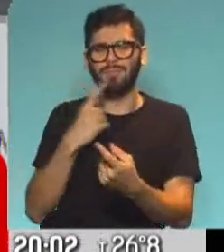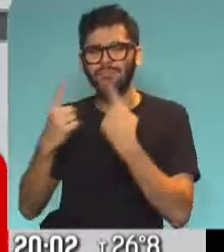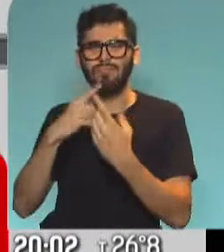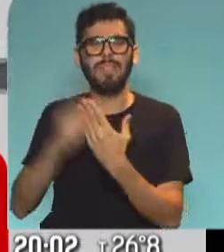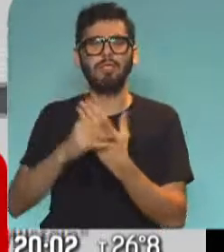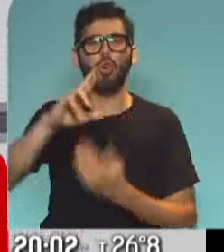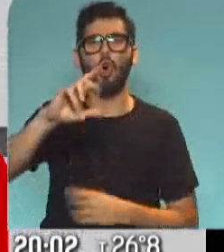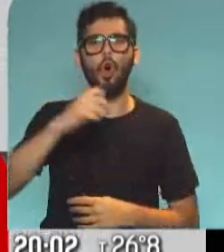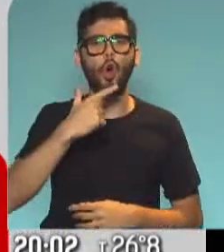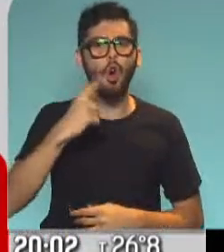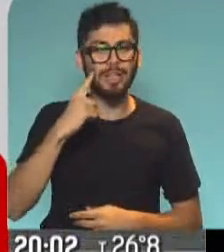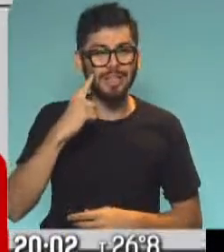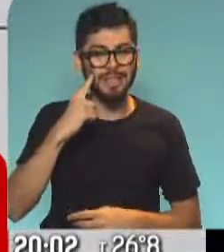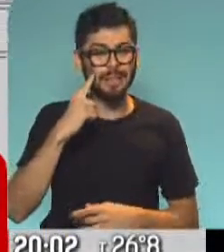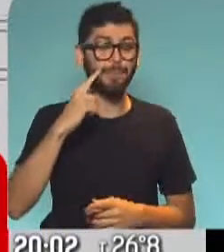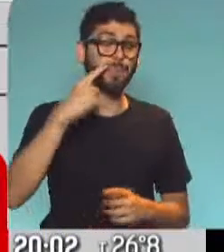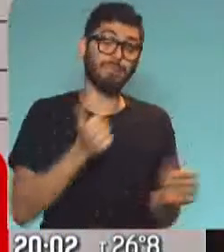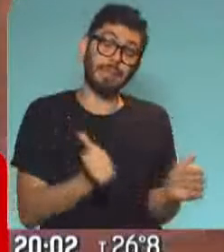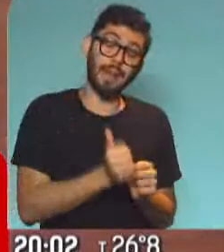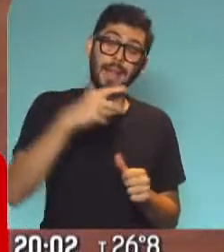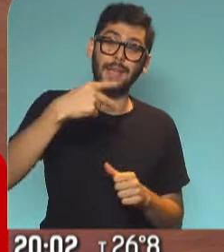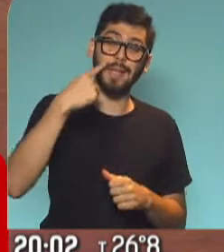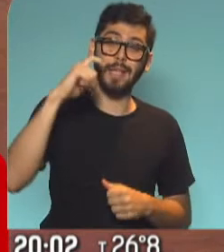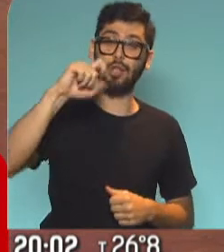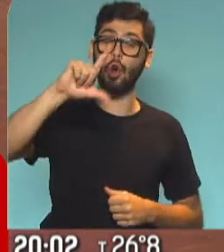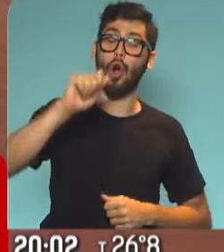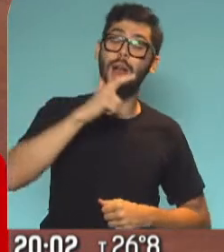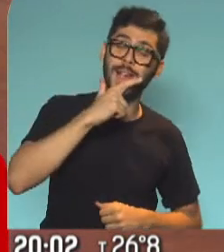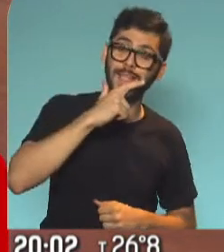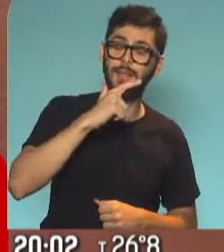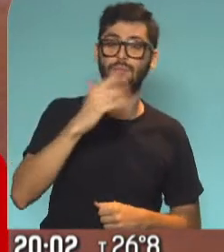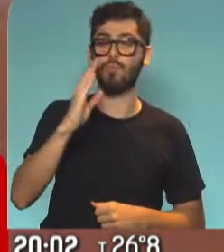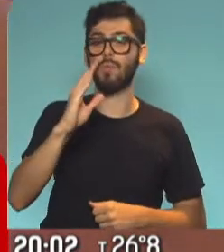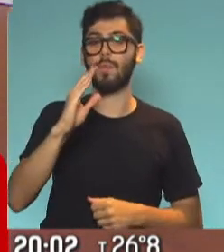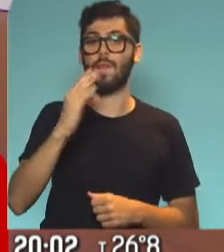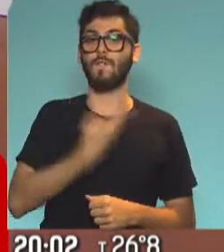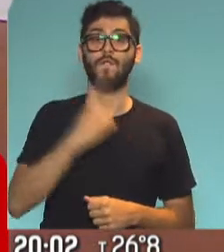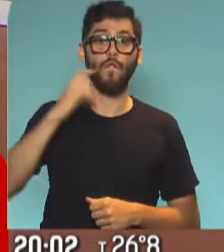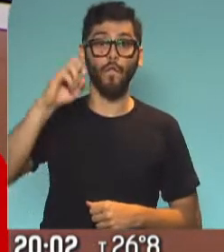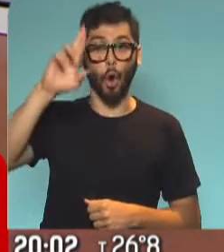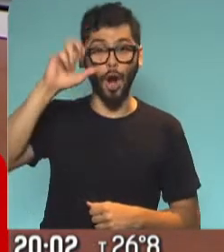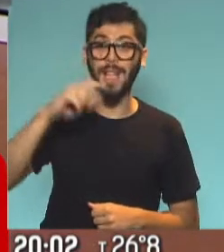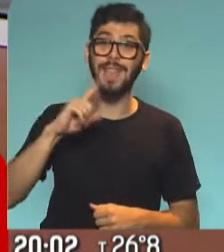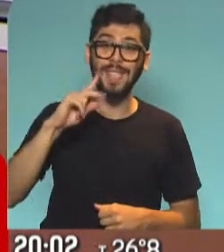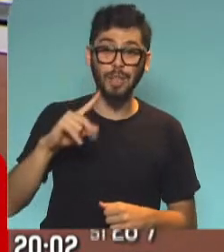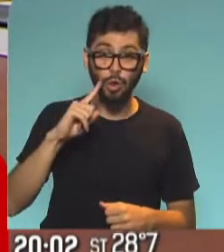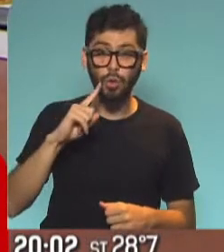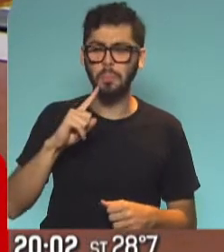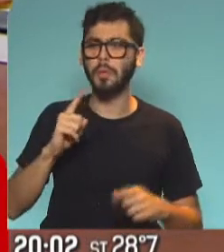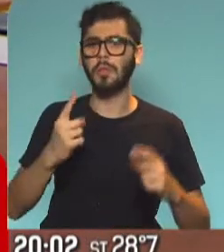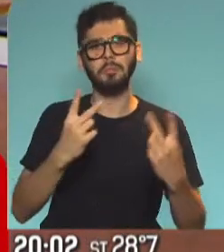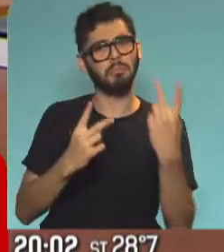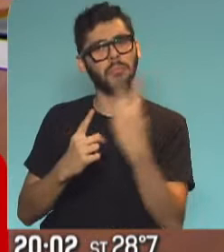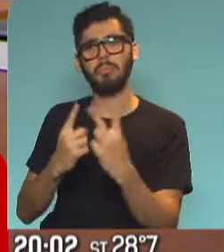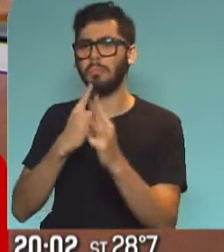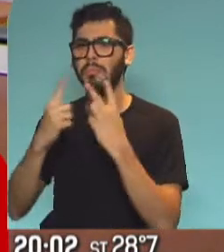Defensa. Dejó 2 conceptos. Uno de ellos fue el de naturalizar el poder como posible explicación para entender qué es